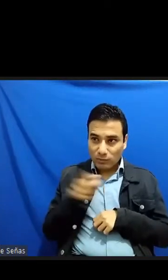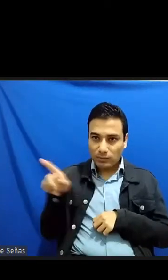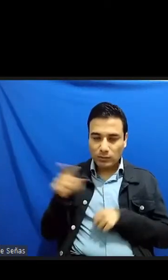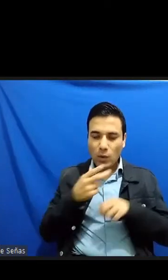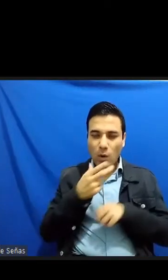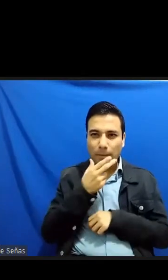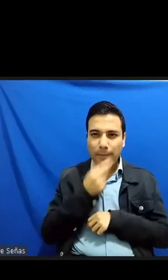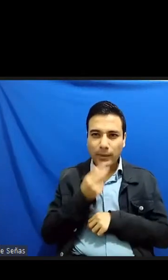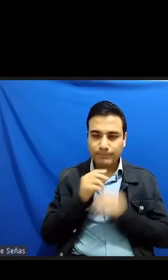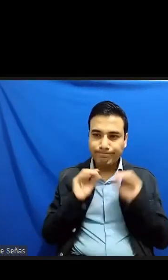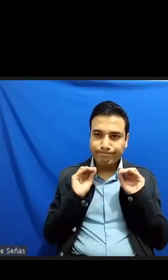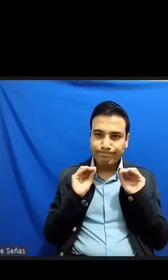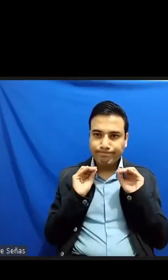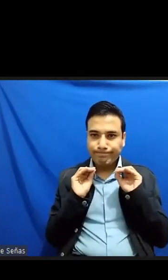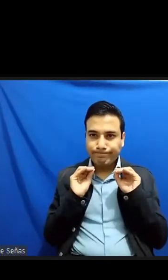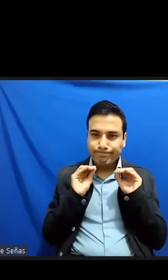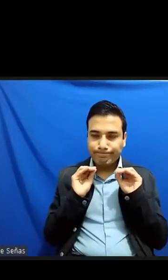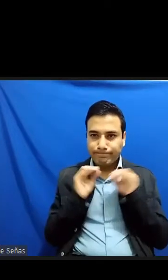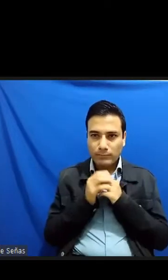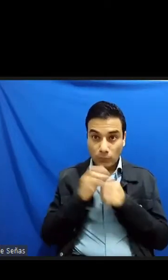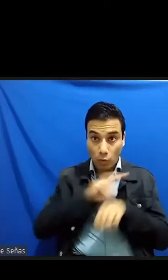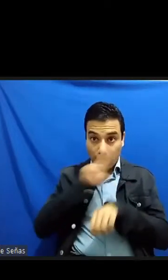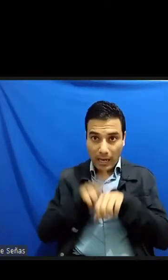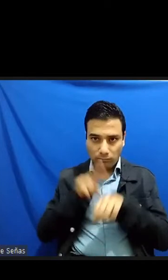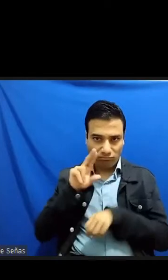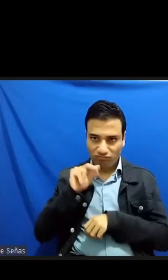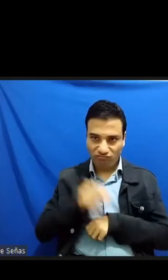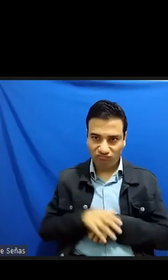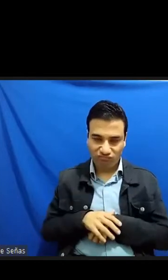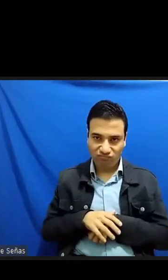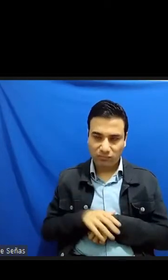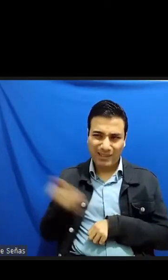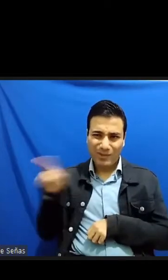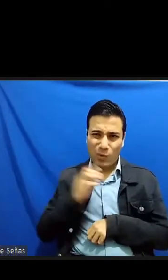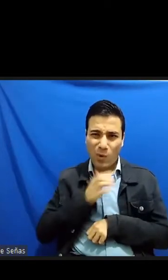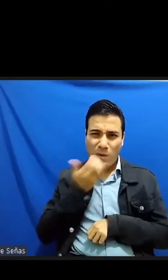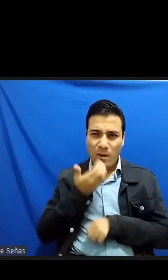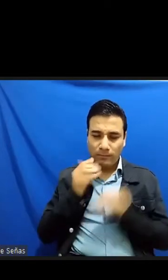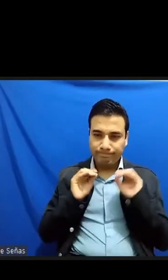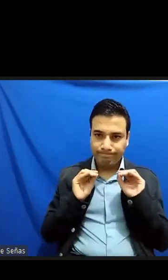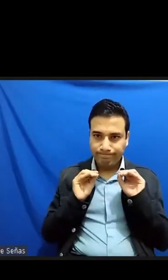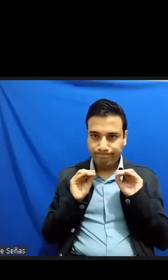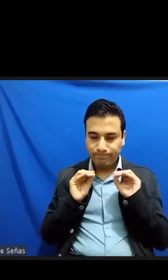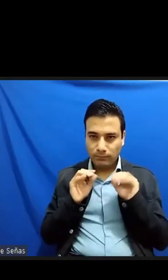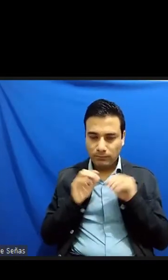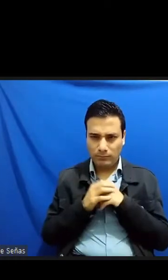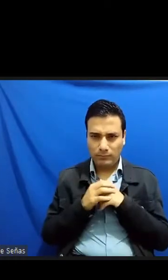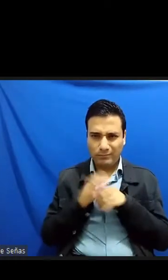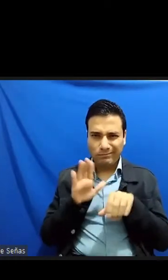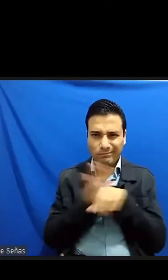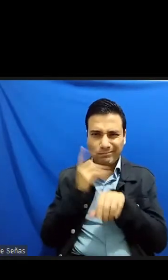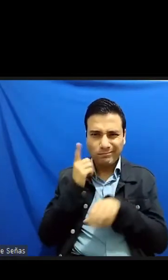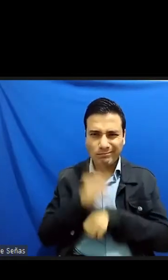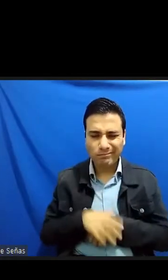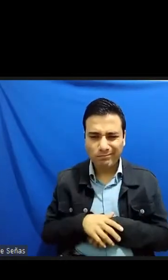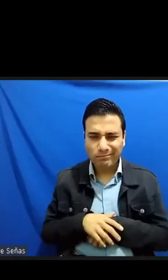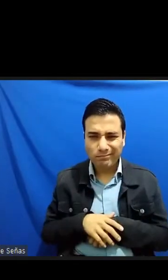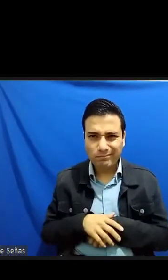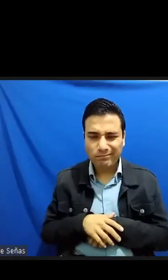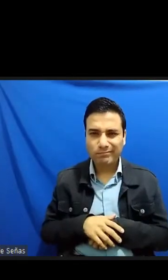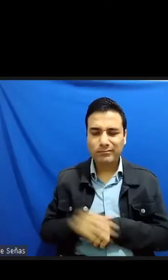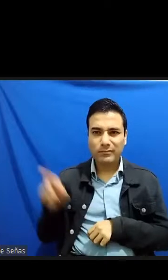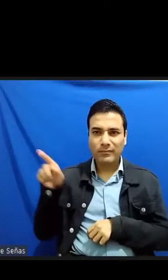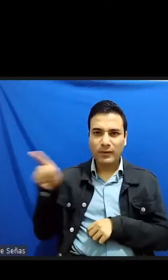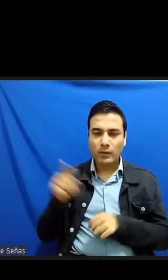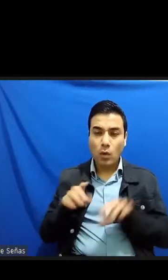decir que ese callar evidente no es muestra de un vacío vacuo de un silencio sin más